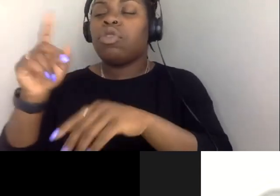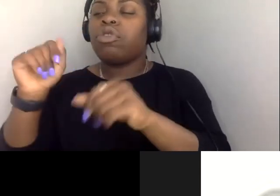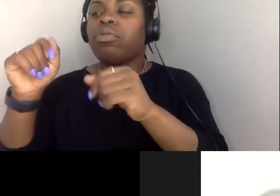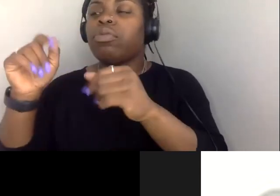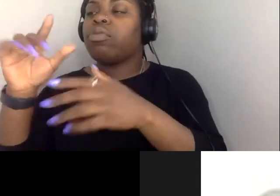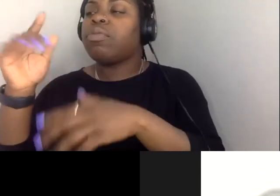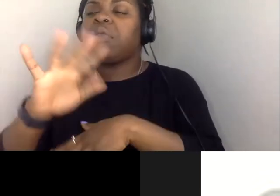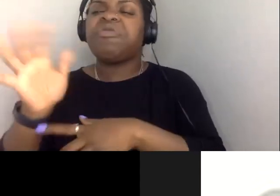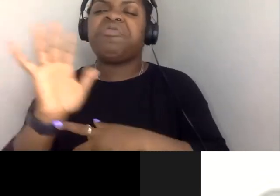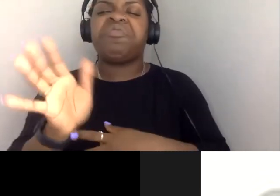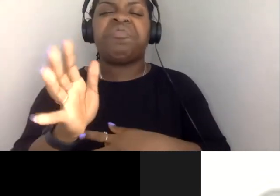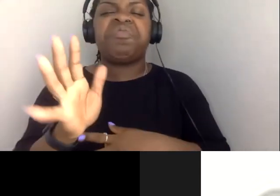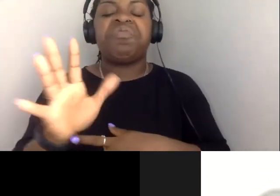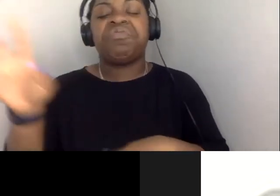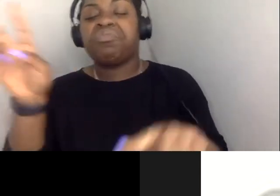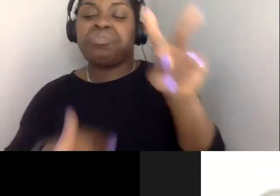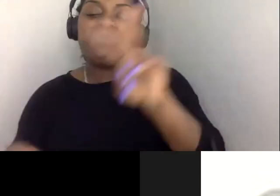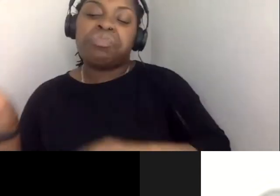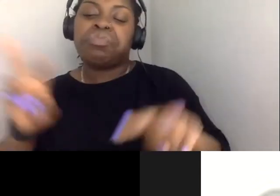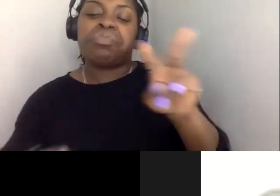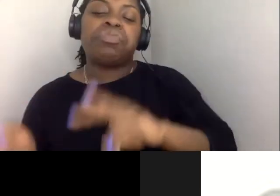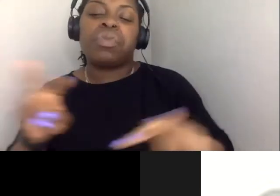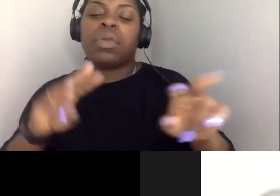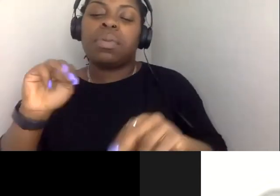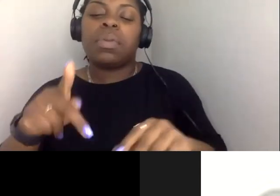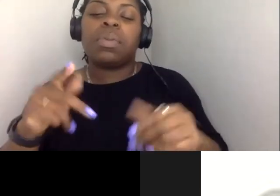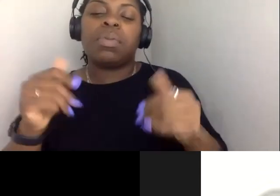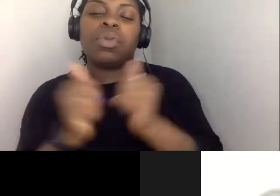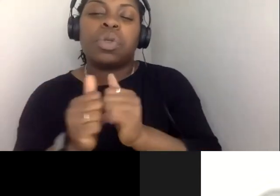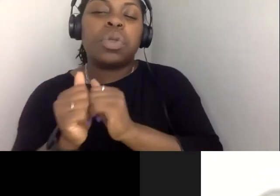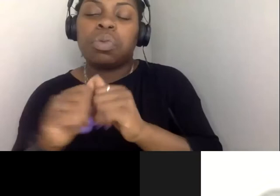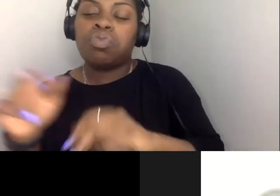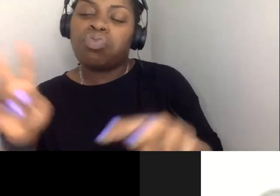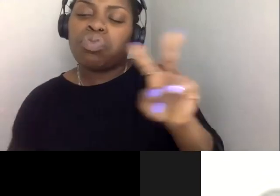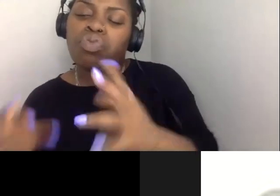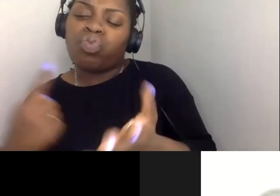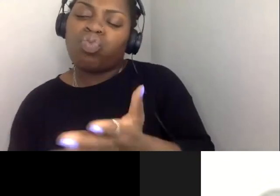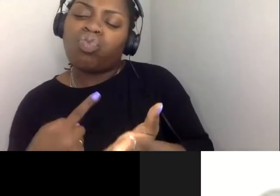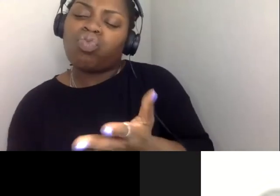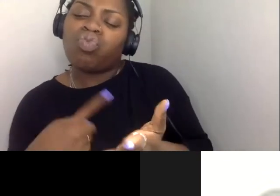y van a pasar como 5 minutos mirando el mapa juntos.